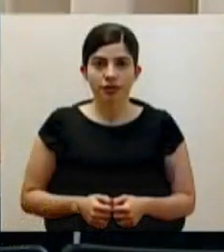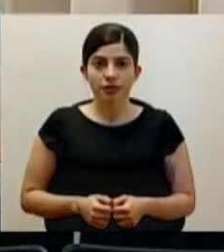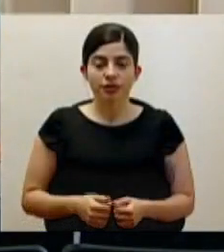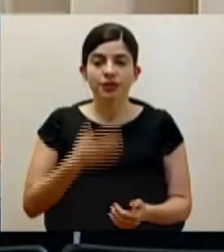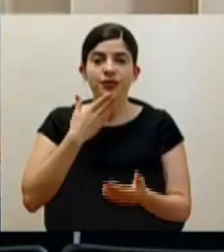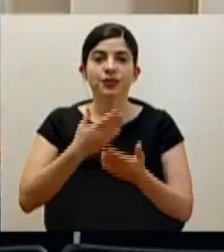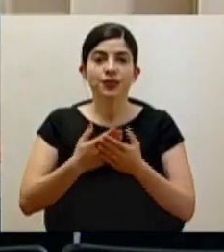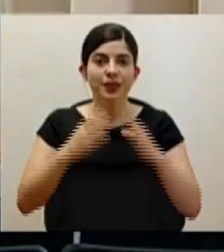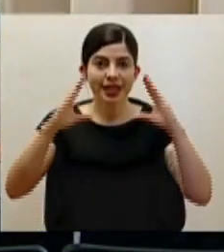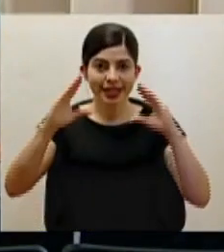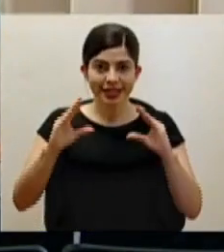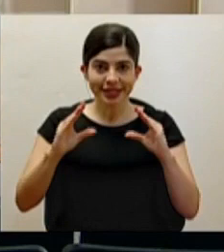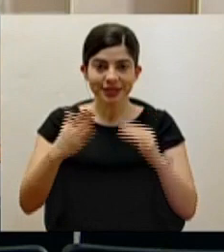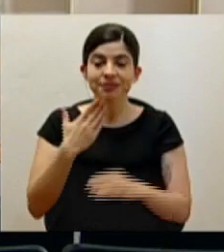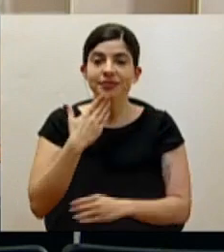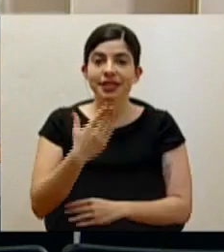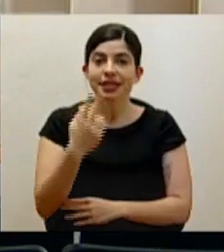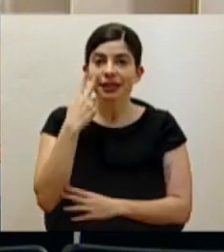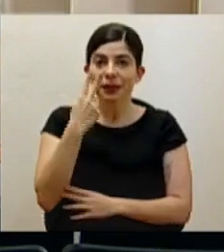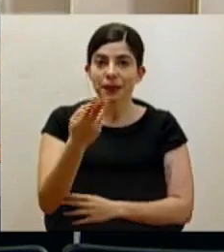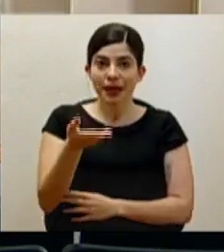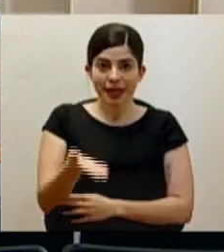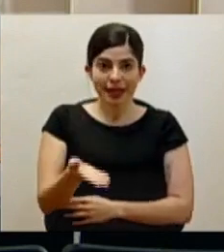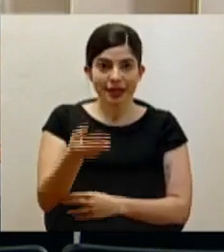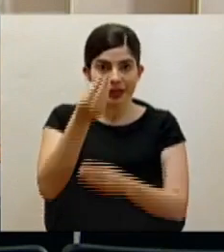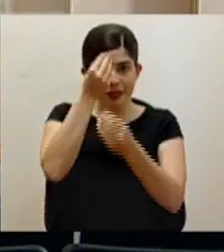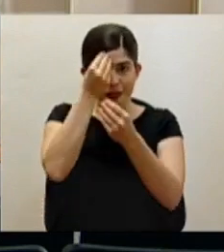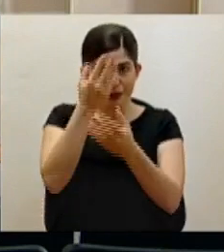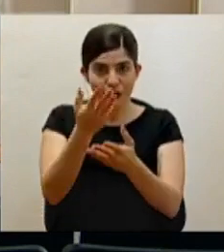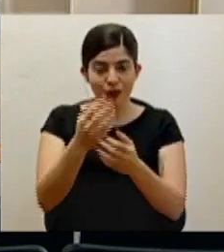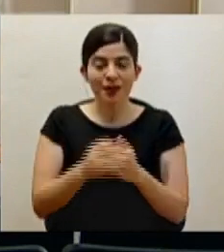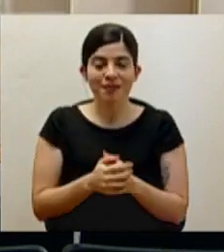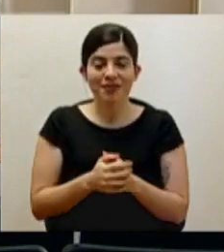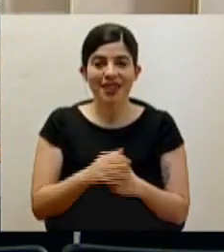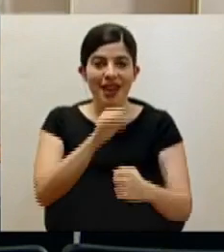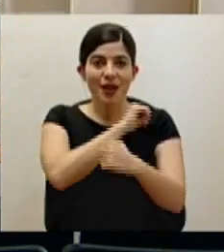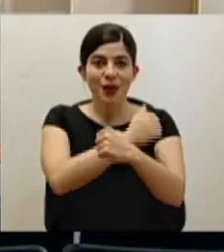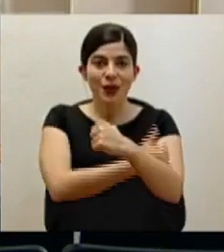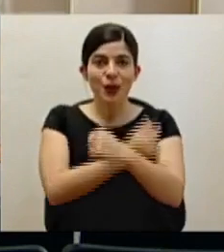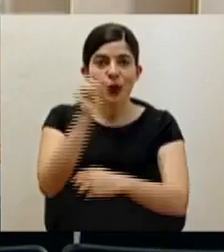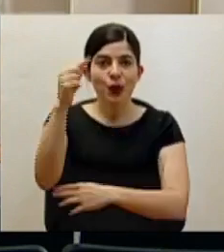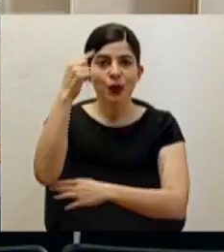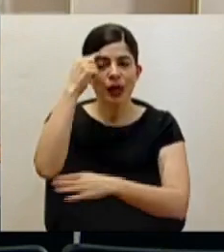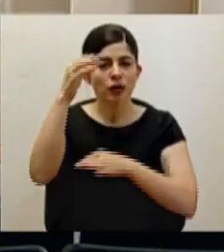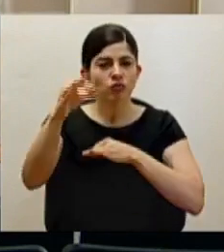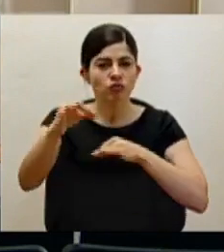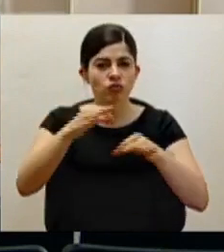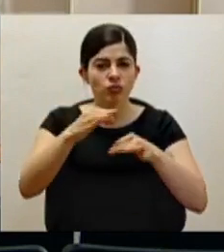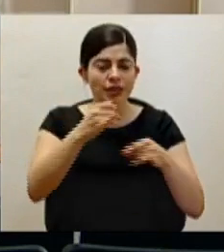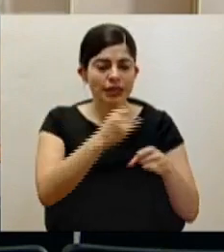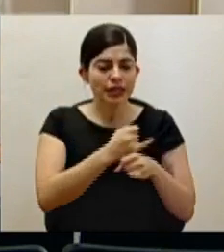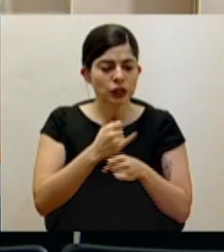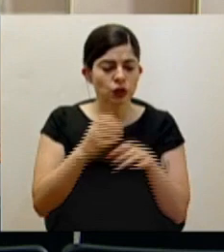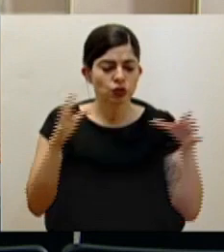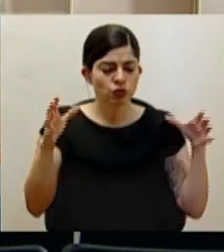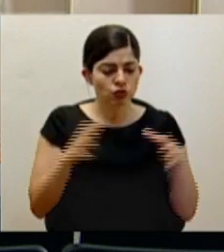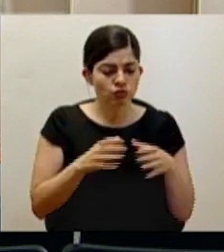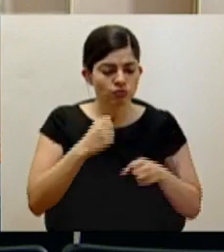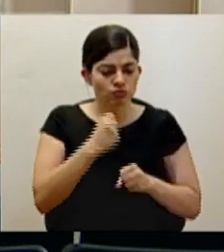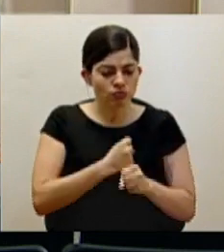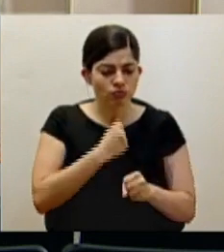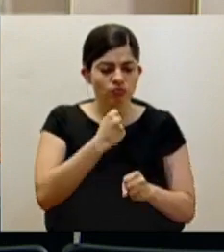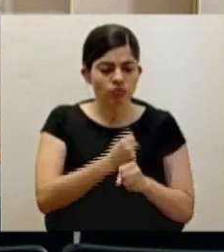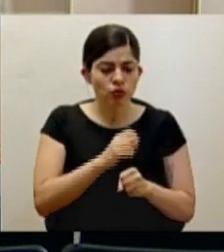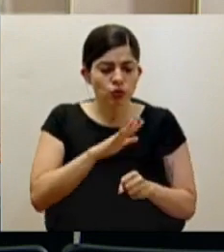Muy buenas tardes y gracias por sintonizar este reporte diario en donde las autoridades de gobierno detallan el trabajo interinstitucional y los esfuerzos